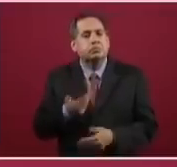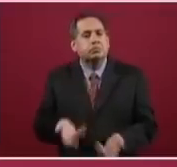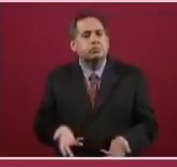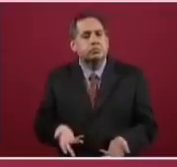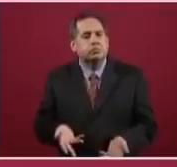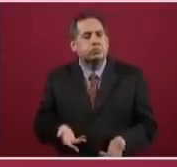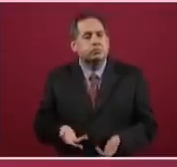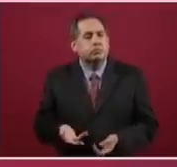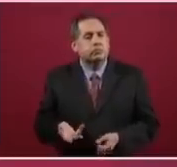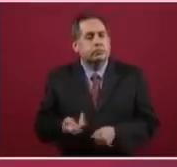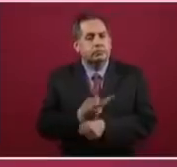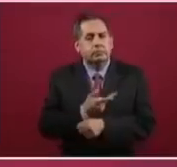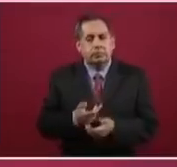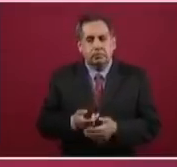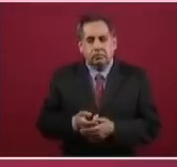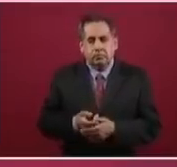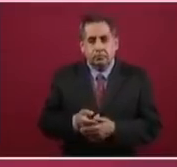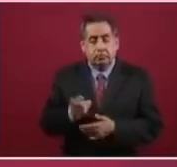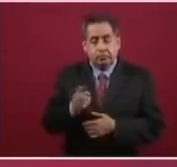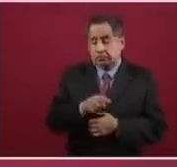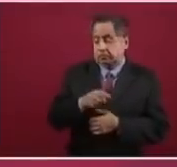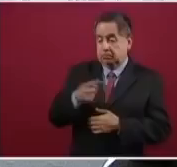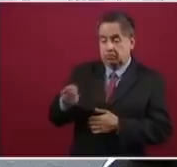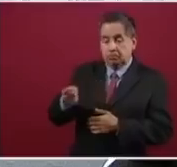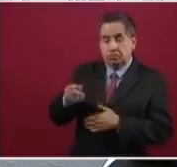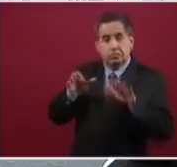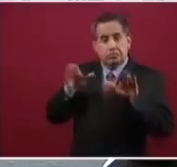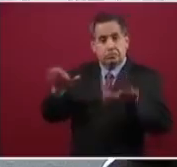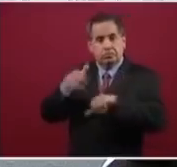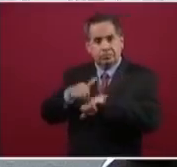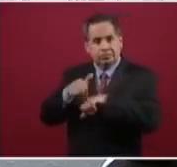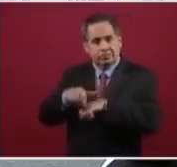bueno pero la terminal 2